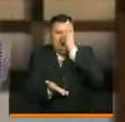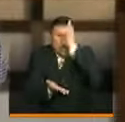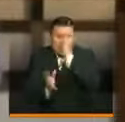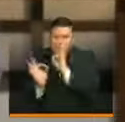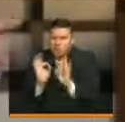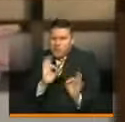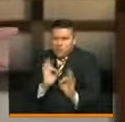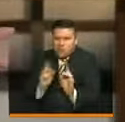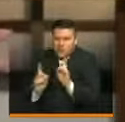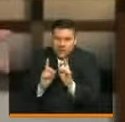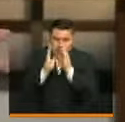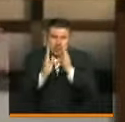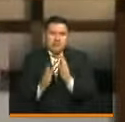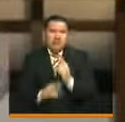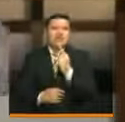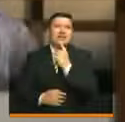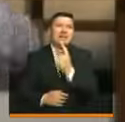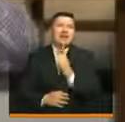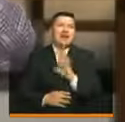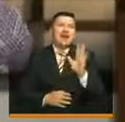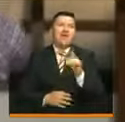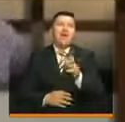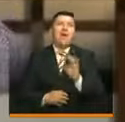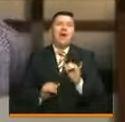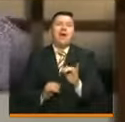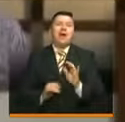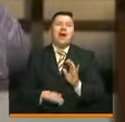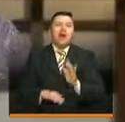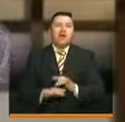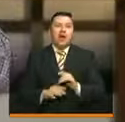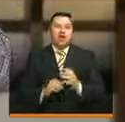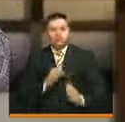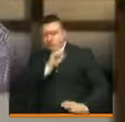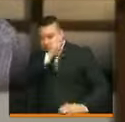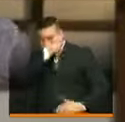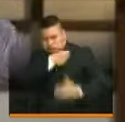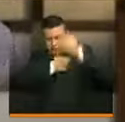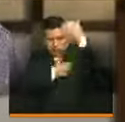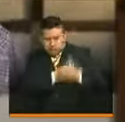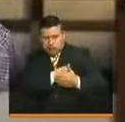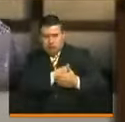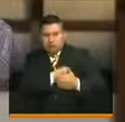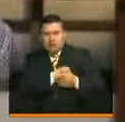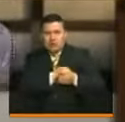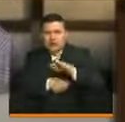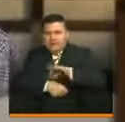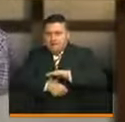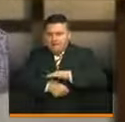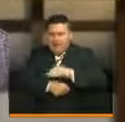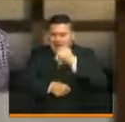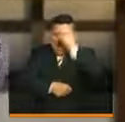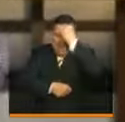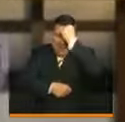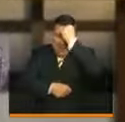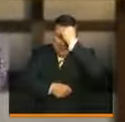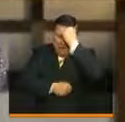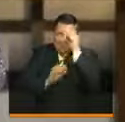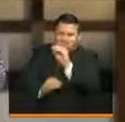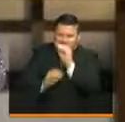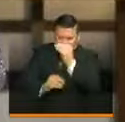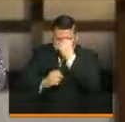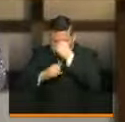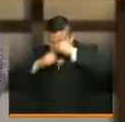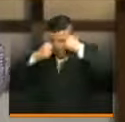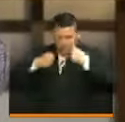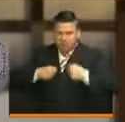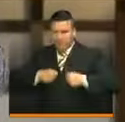porque, para decirlo de alguna manera, tenemos que armar y equipar a los médicos, enfermeras y personal